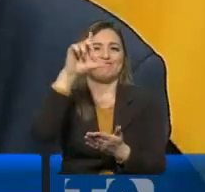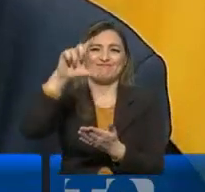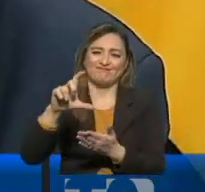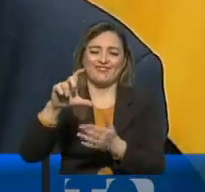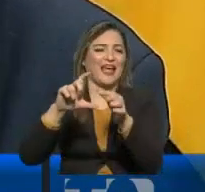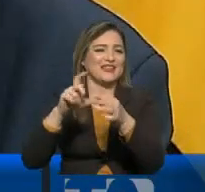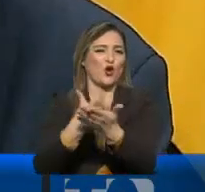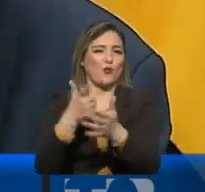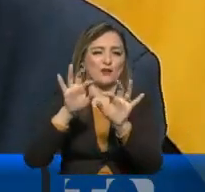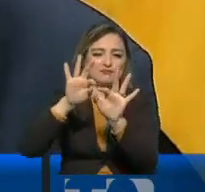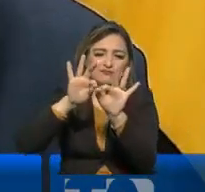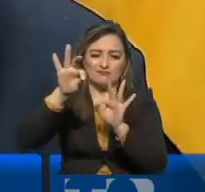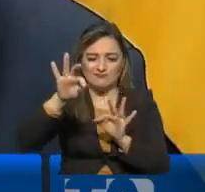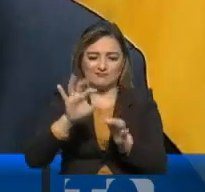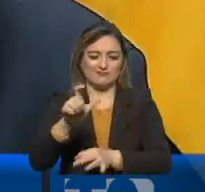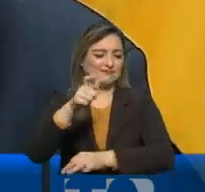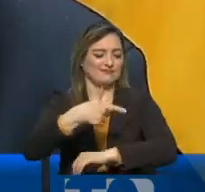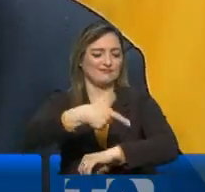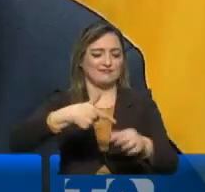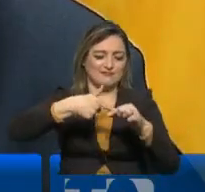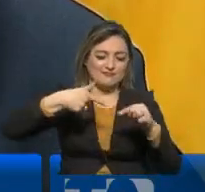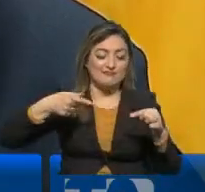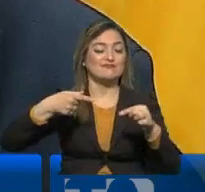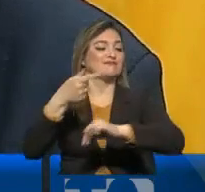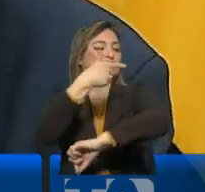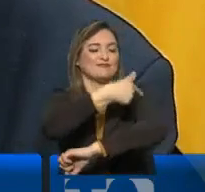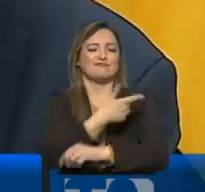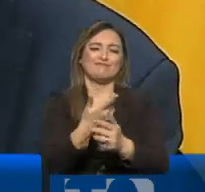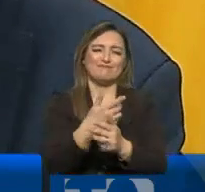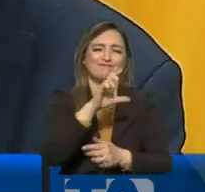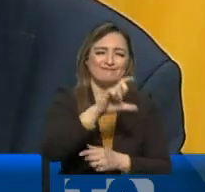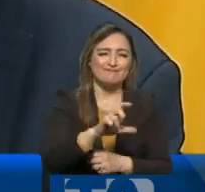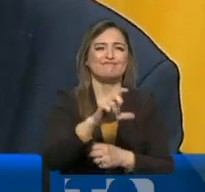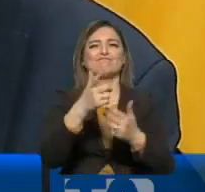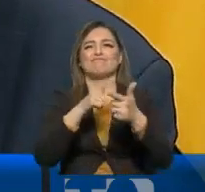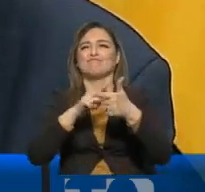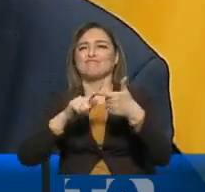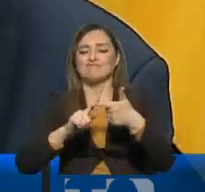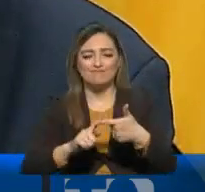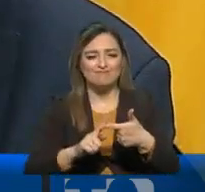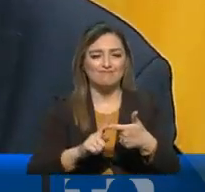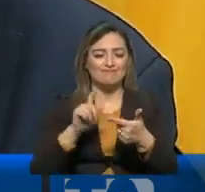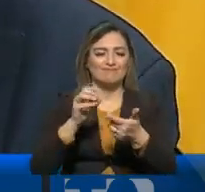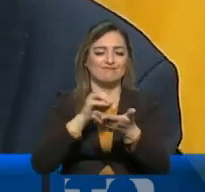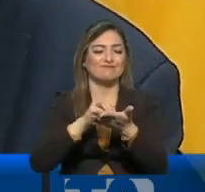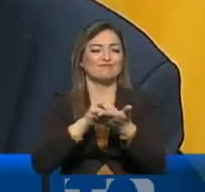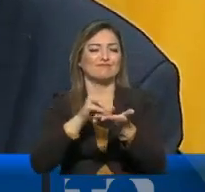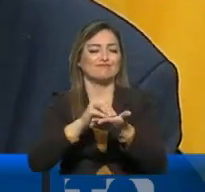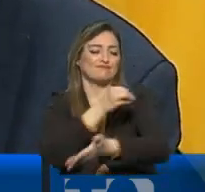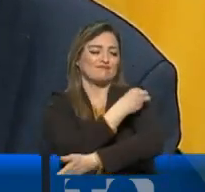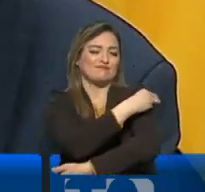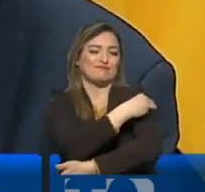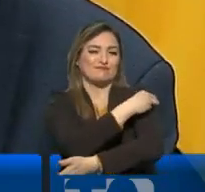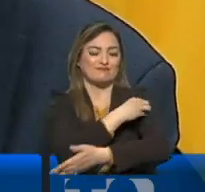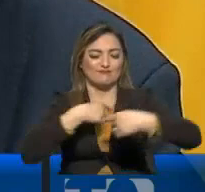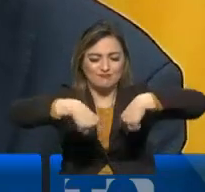y todos los insumos que requieren para el poder vacunar. Estamos hablando de las jeringuillas, estamos hablando de los disolventes, estamos hablando